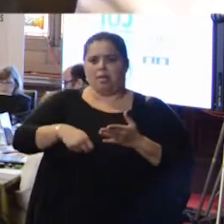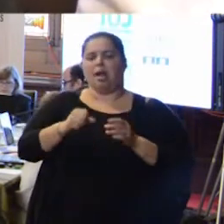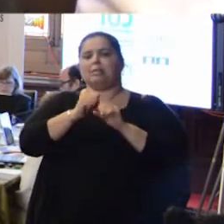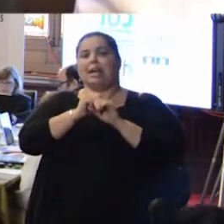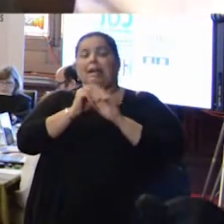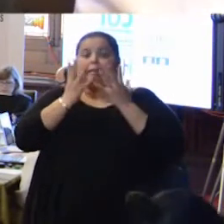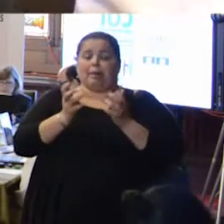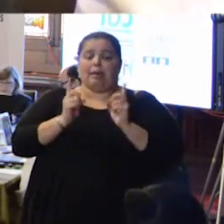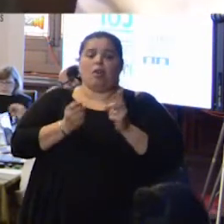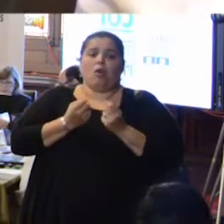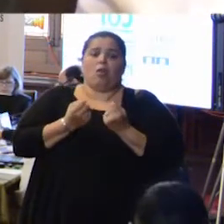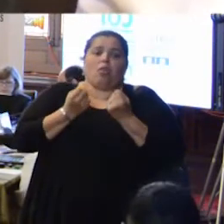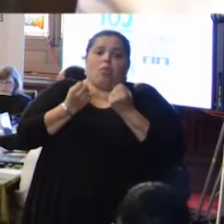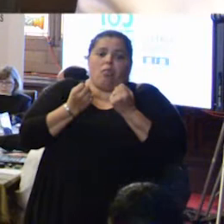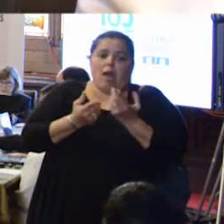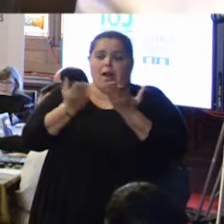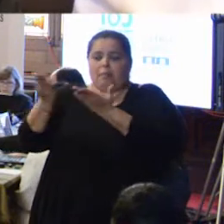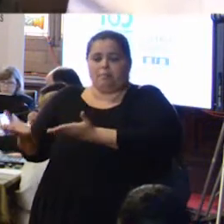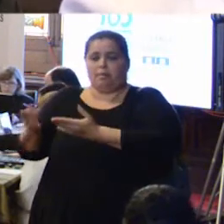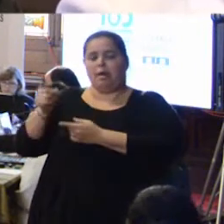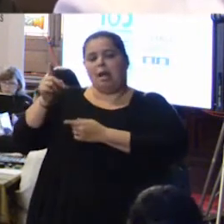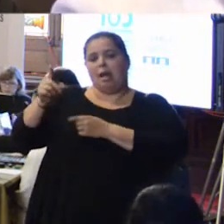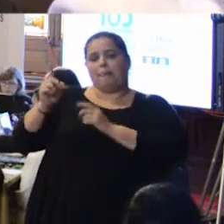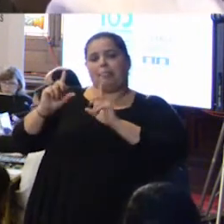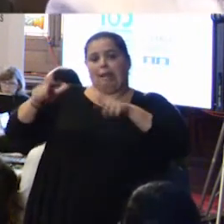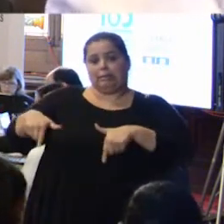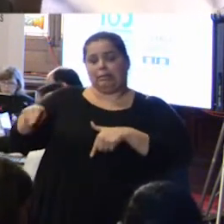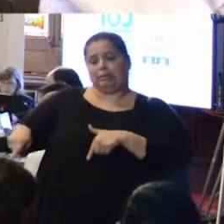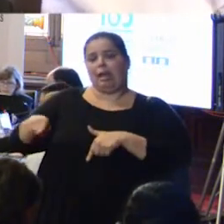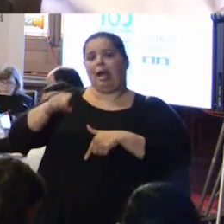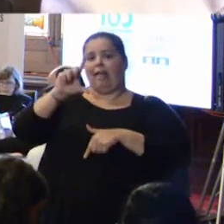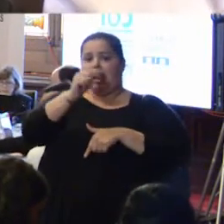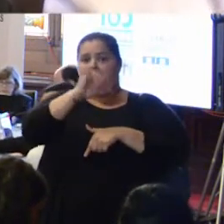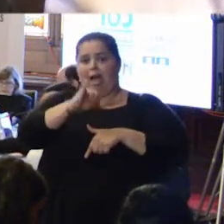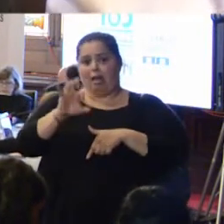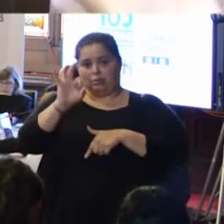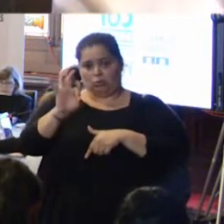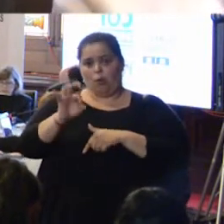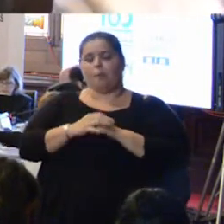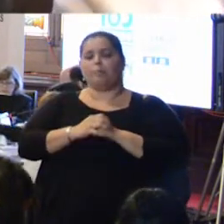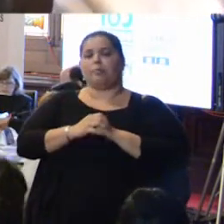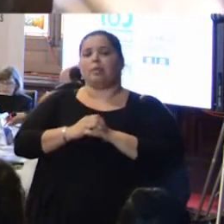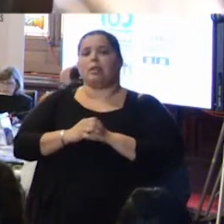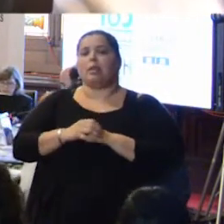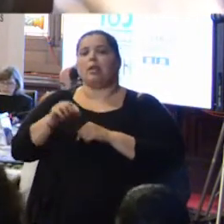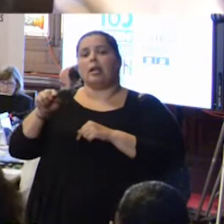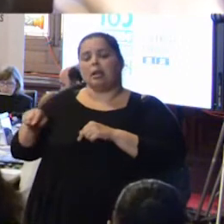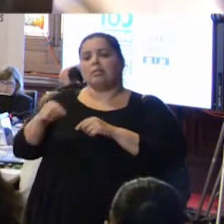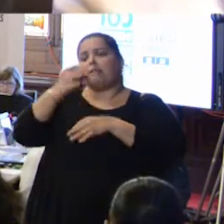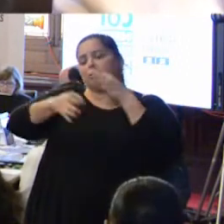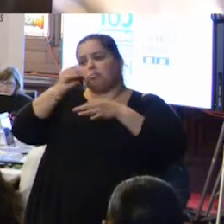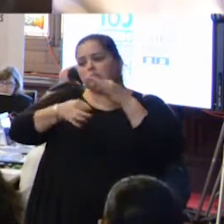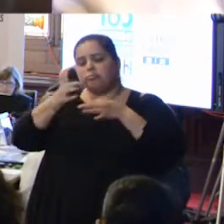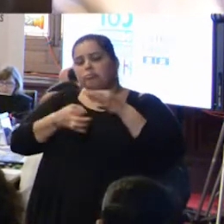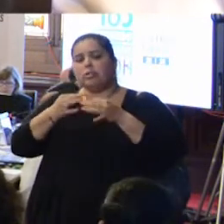entonces en este momento a las licenciadas Jessica Lazo y Rosalía Roquever. La licenciada Roquever va a hacer una